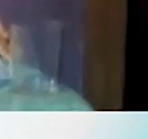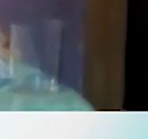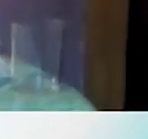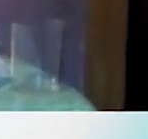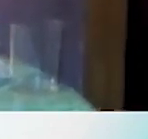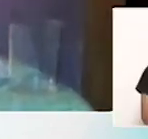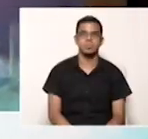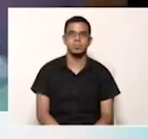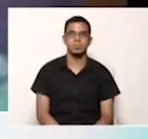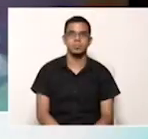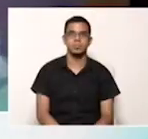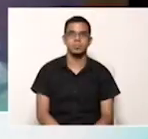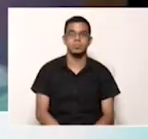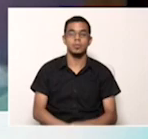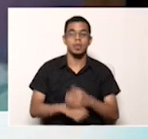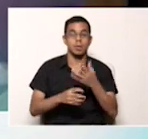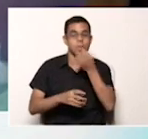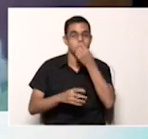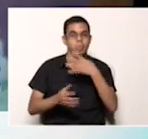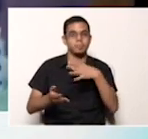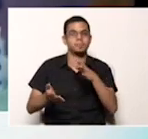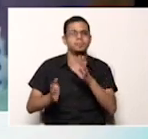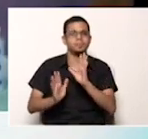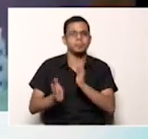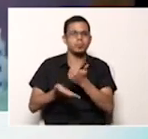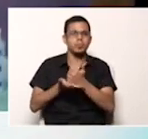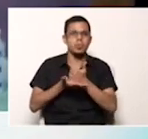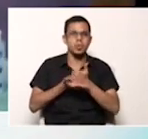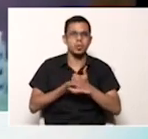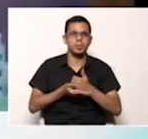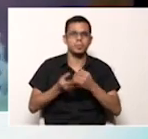sirve como espesante.